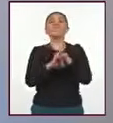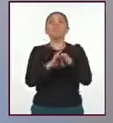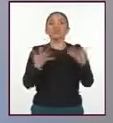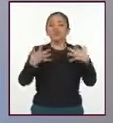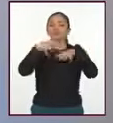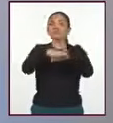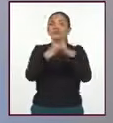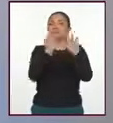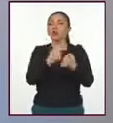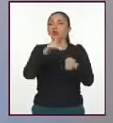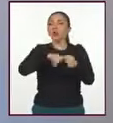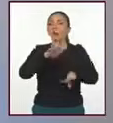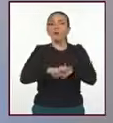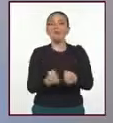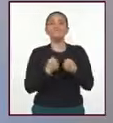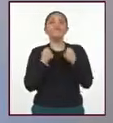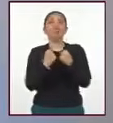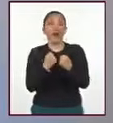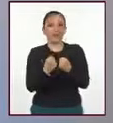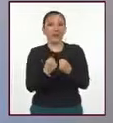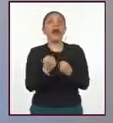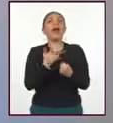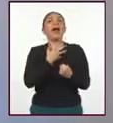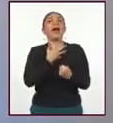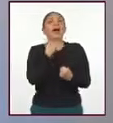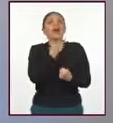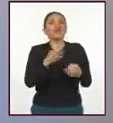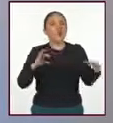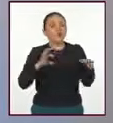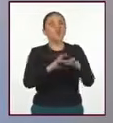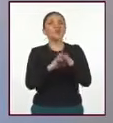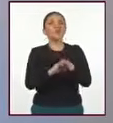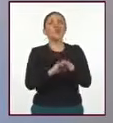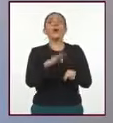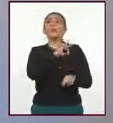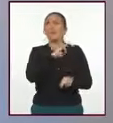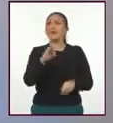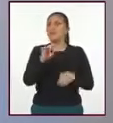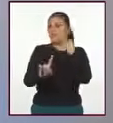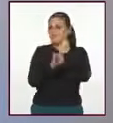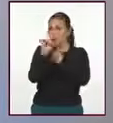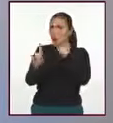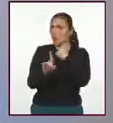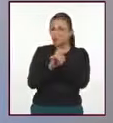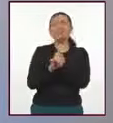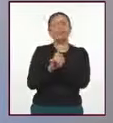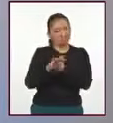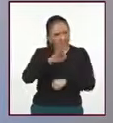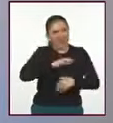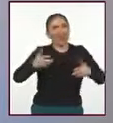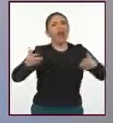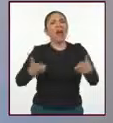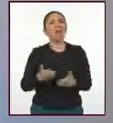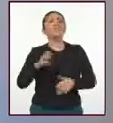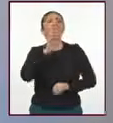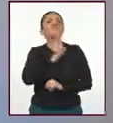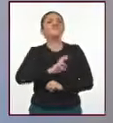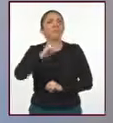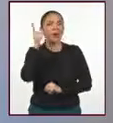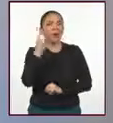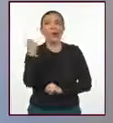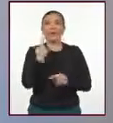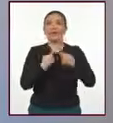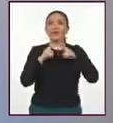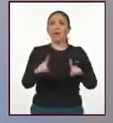social, formamos esta unión que hace que uno pueda afrontar los problemas de una mejor forma, a diferencia de cuando uno lo